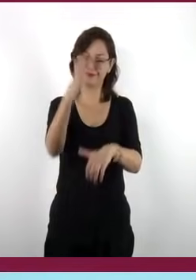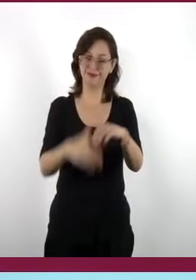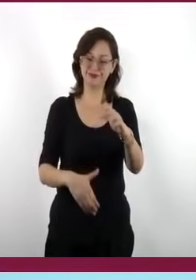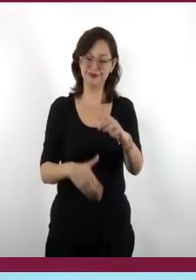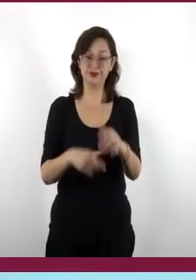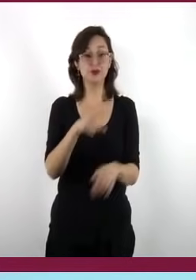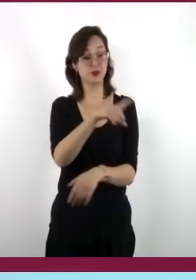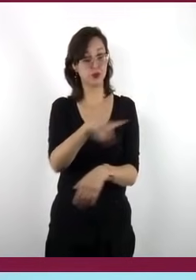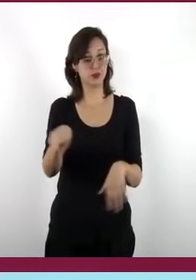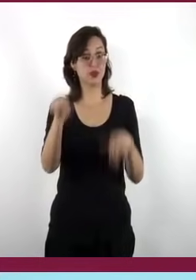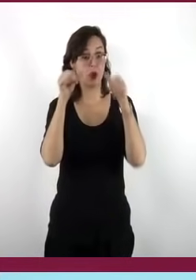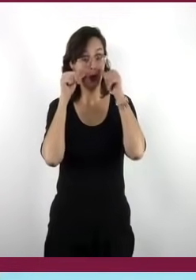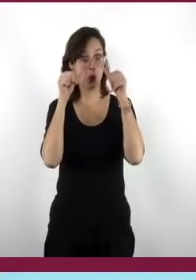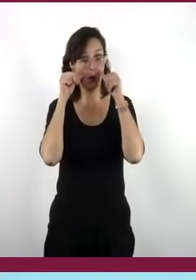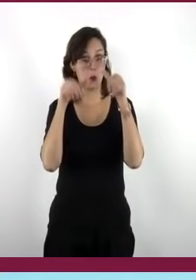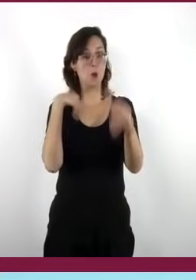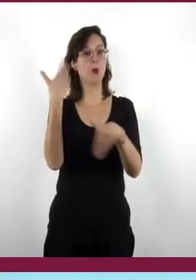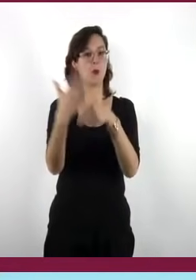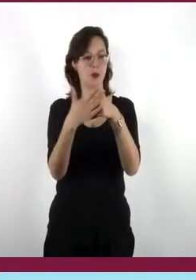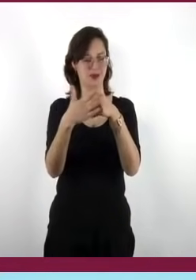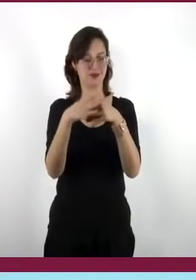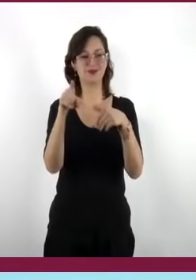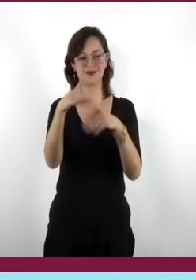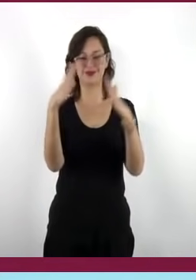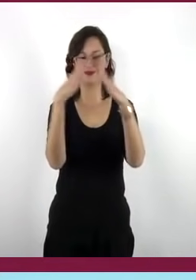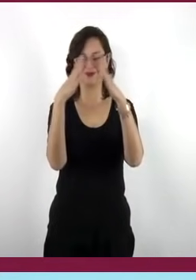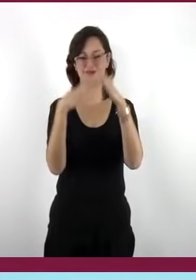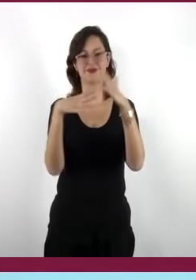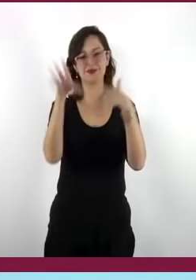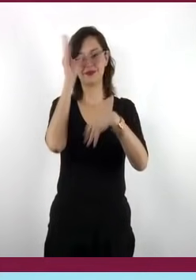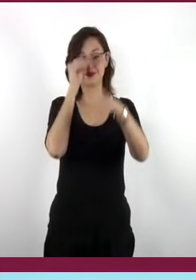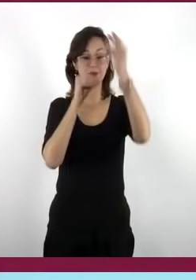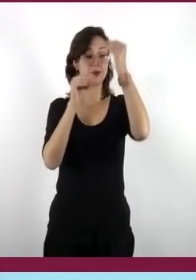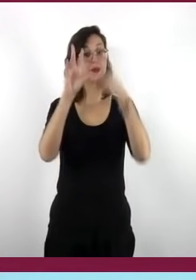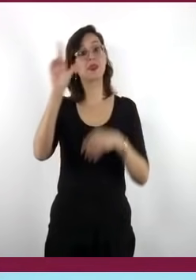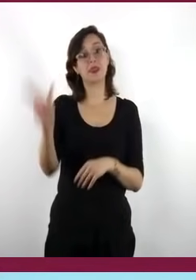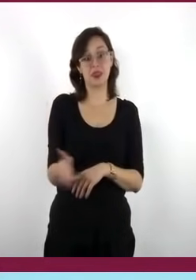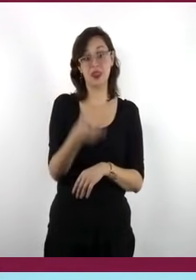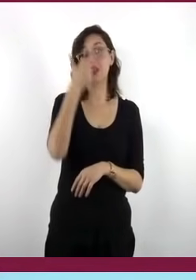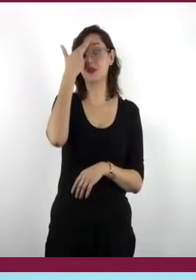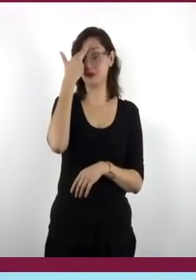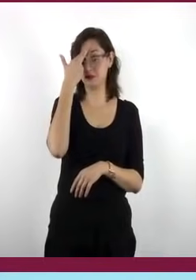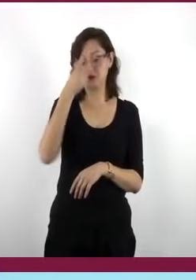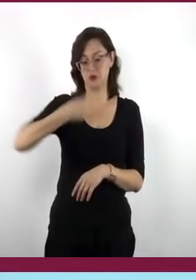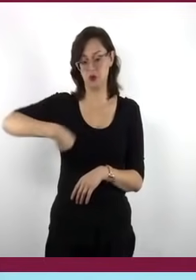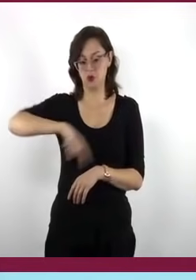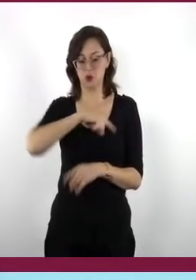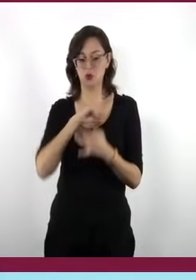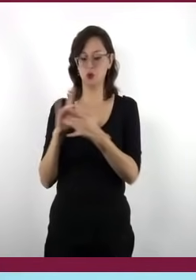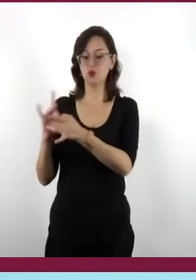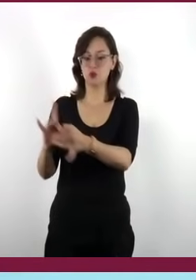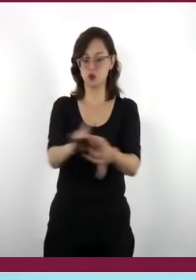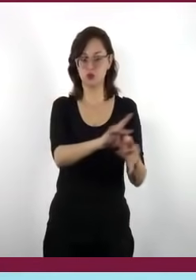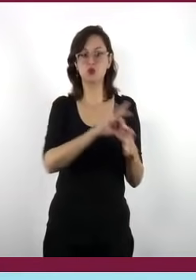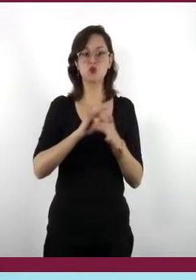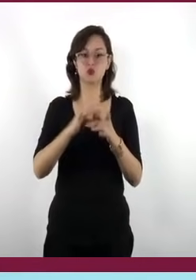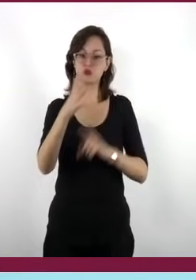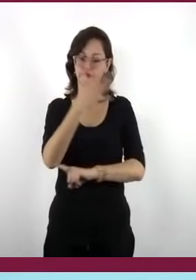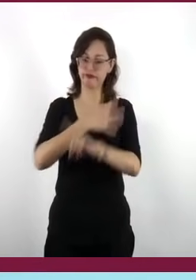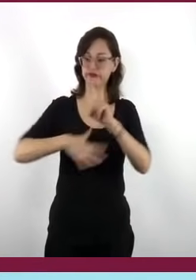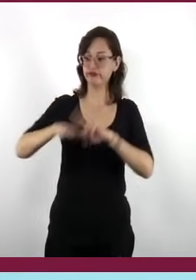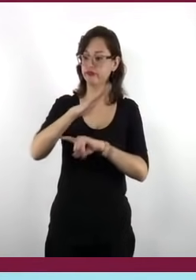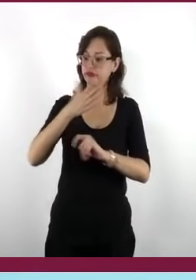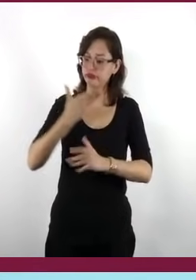pero sigan pendientes de la programación de Aprende en Casa. Y recuerden que si nos mantenemos unidos en un ambiente de